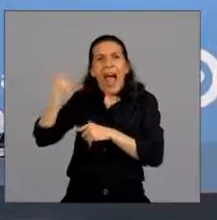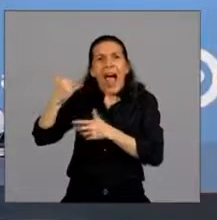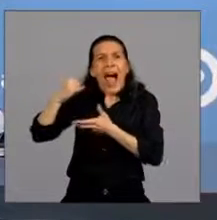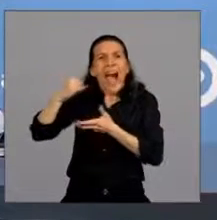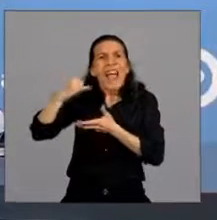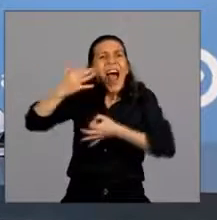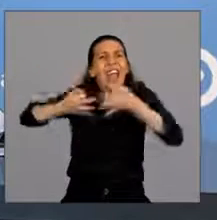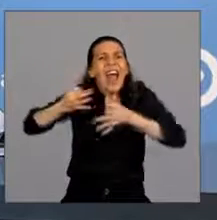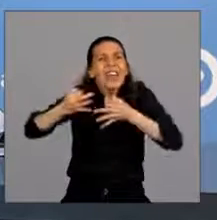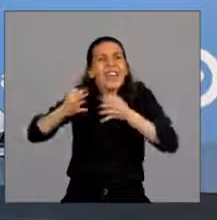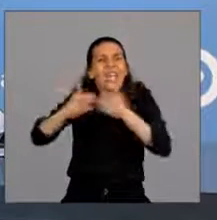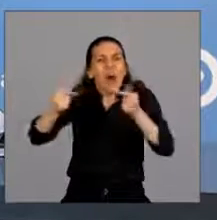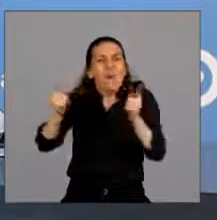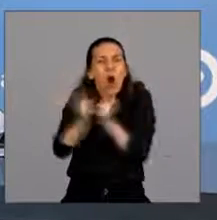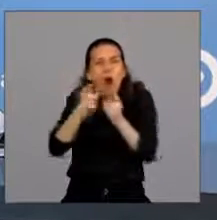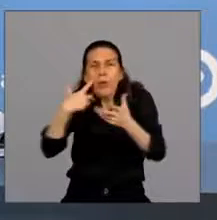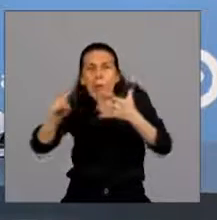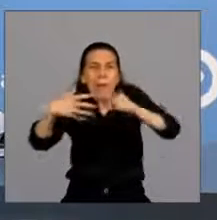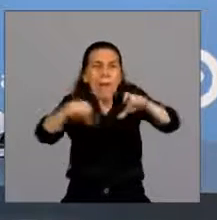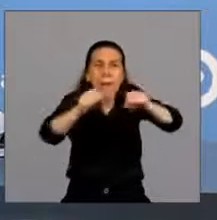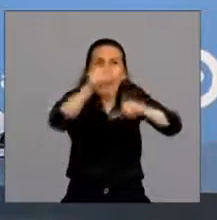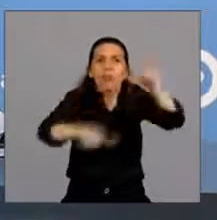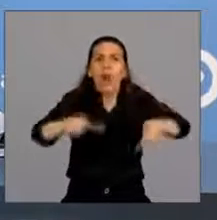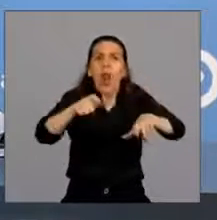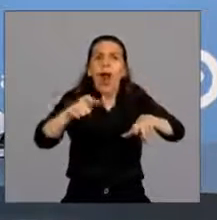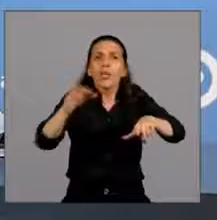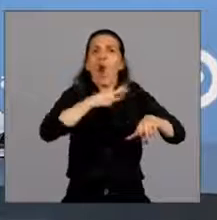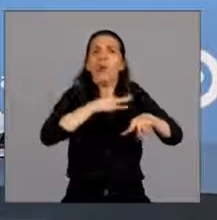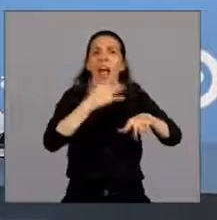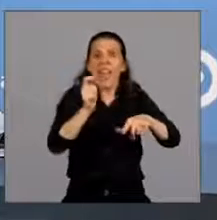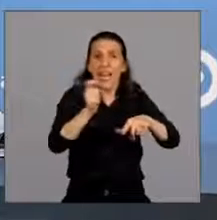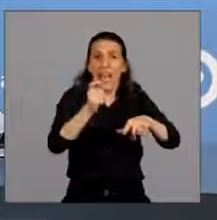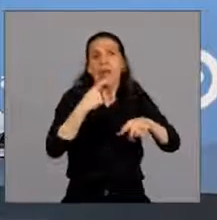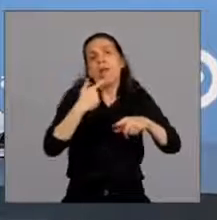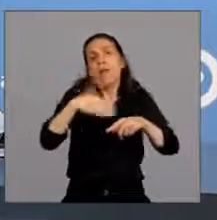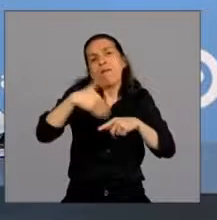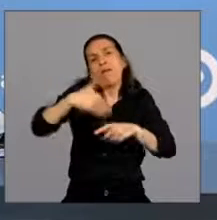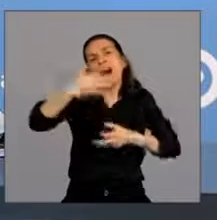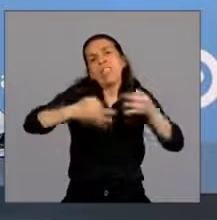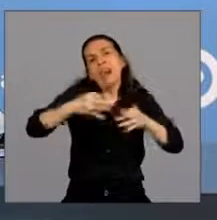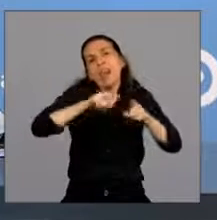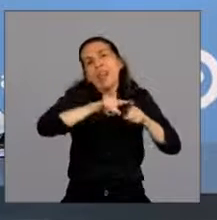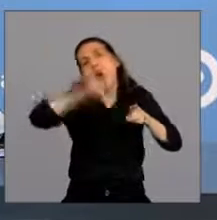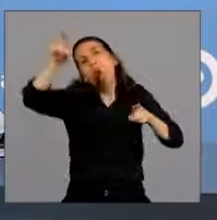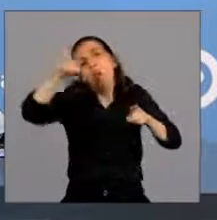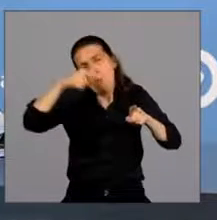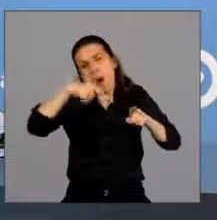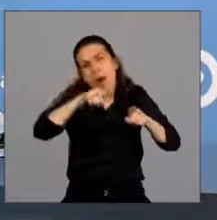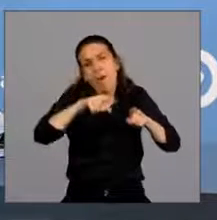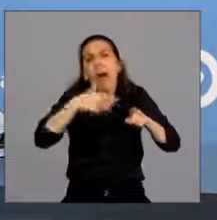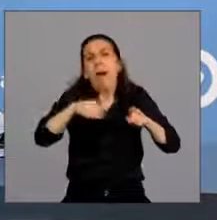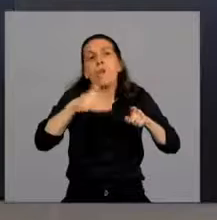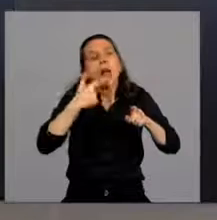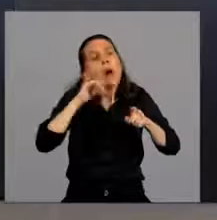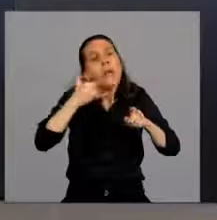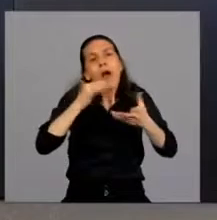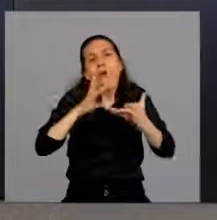Eso nos va a permitir aumentar mucho los testeos. Obviamente se va a reflejar en las estadísticas de casos, pero estamos convencidos que es el mejor